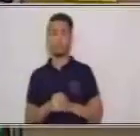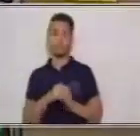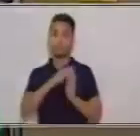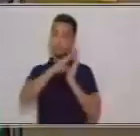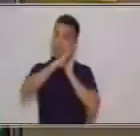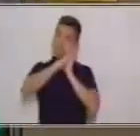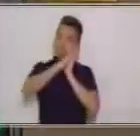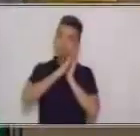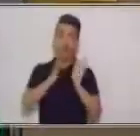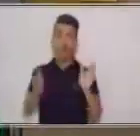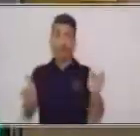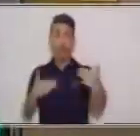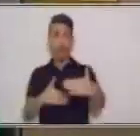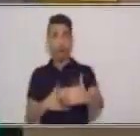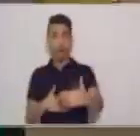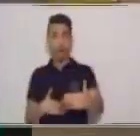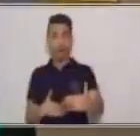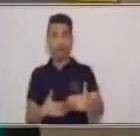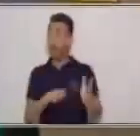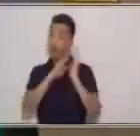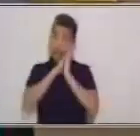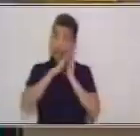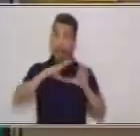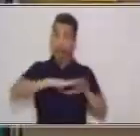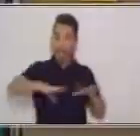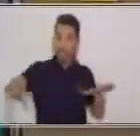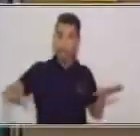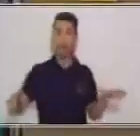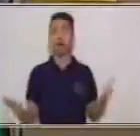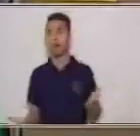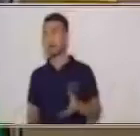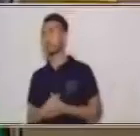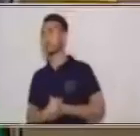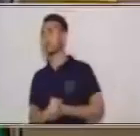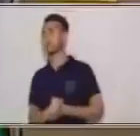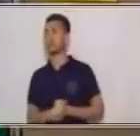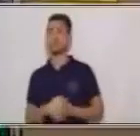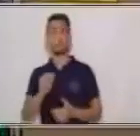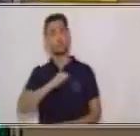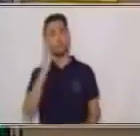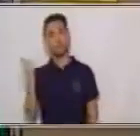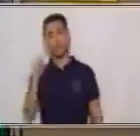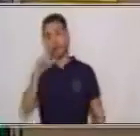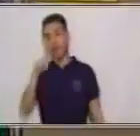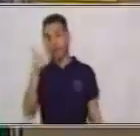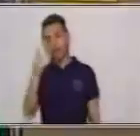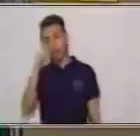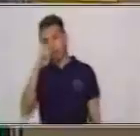cama, otra palabra lata,